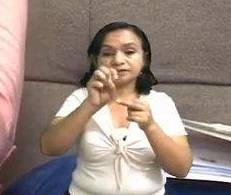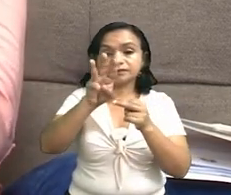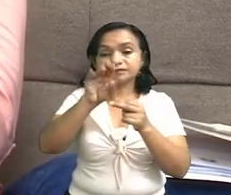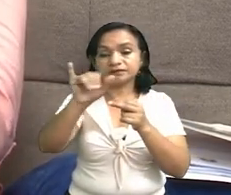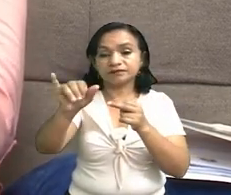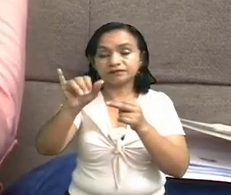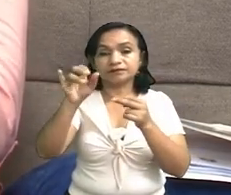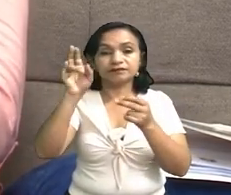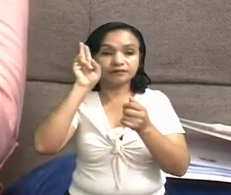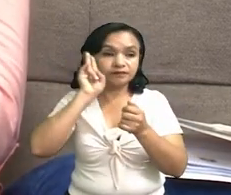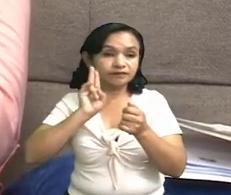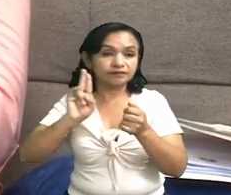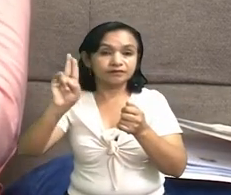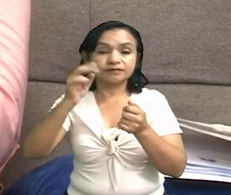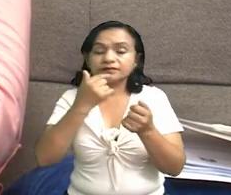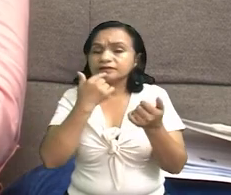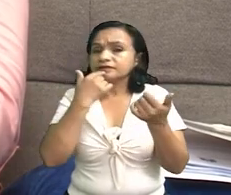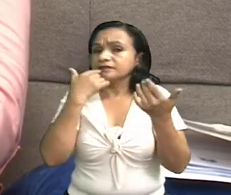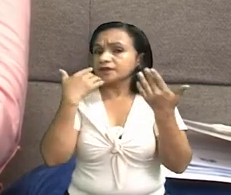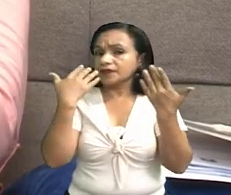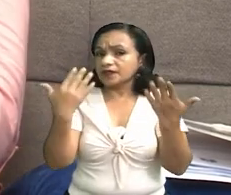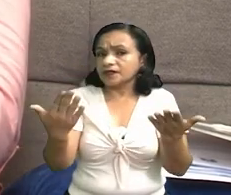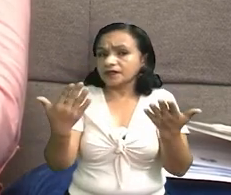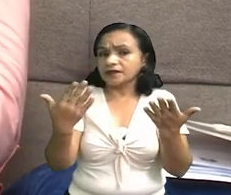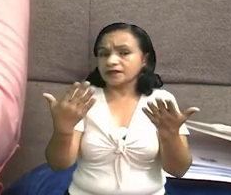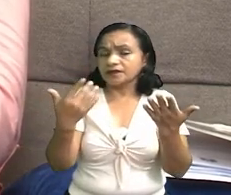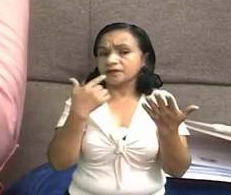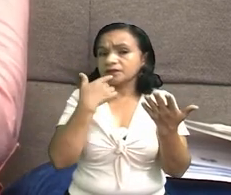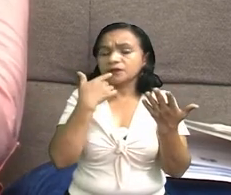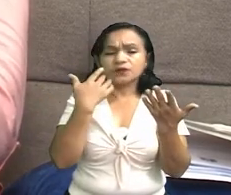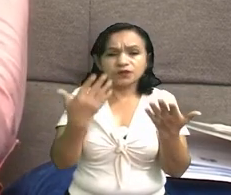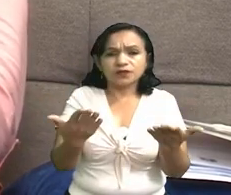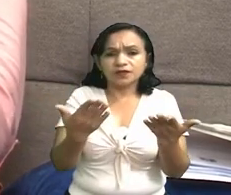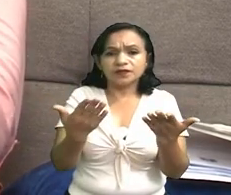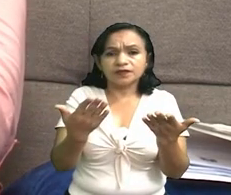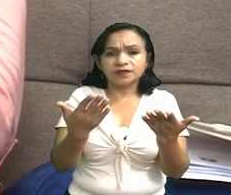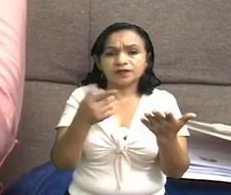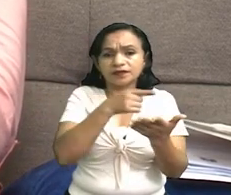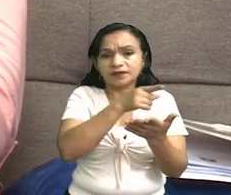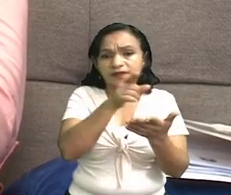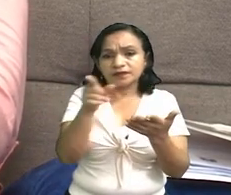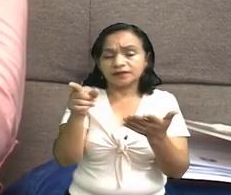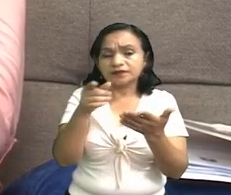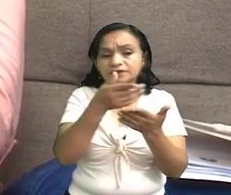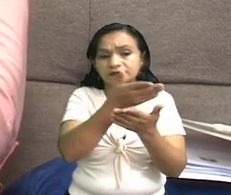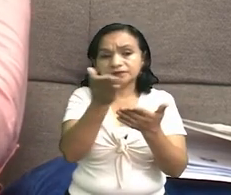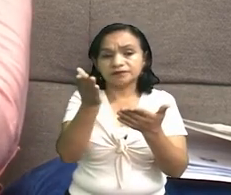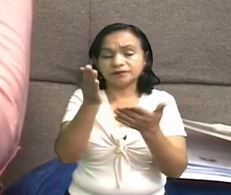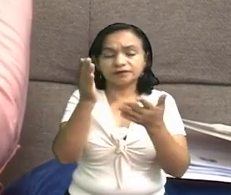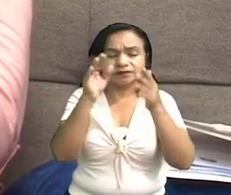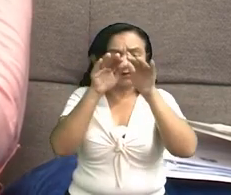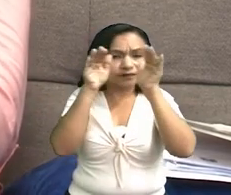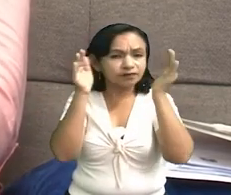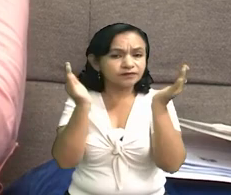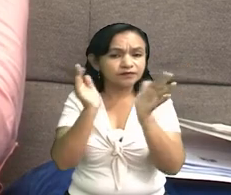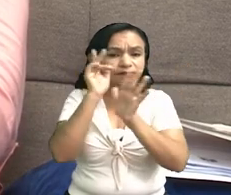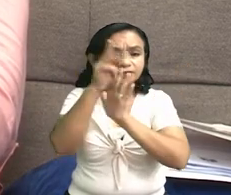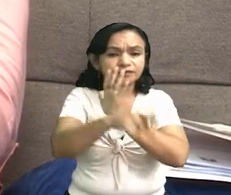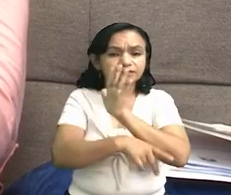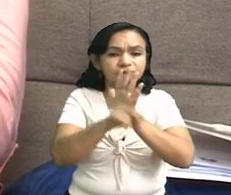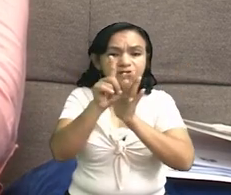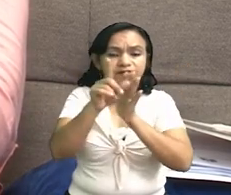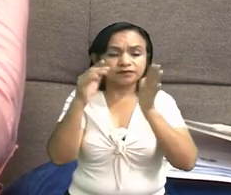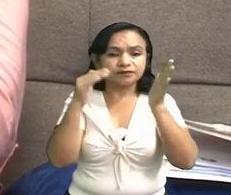la academia, porque de la academia de Huawei, porque ellos tienen a nivel del mundo